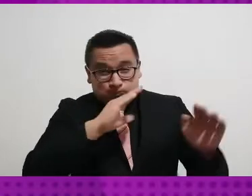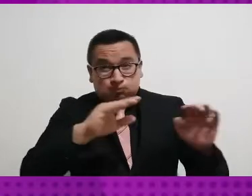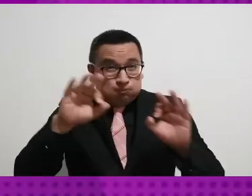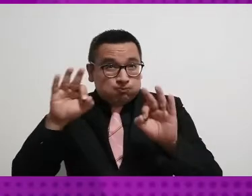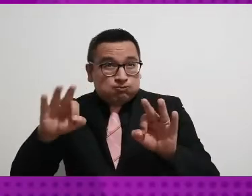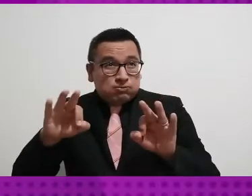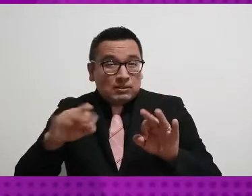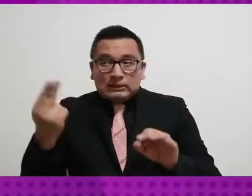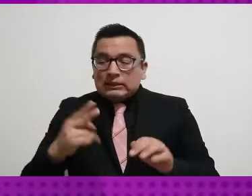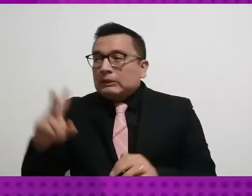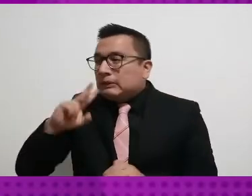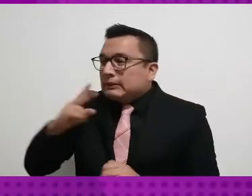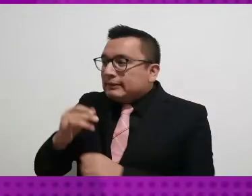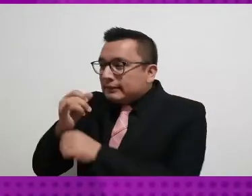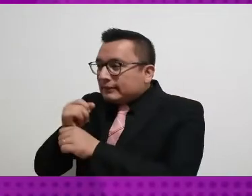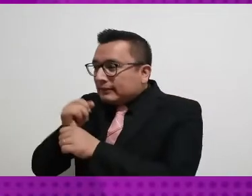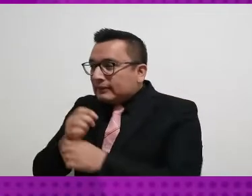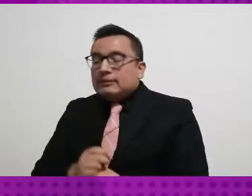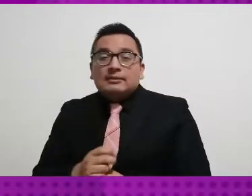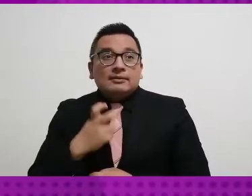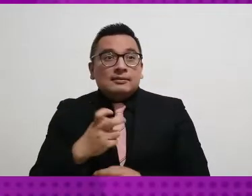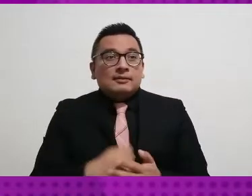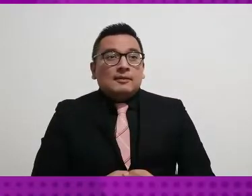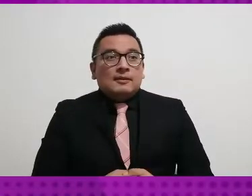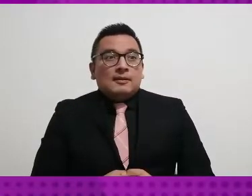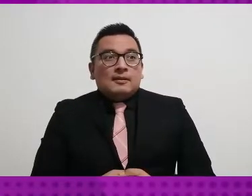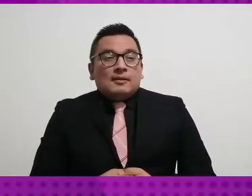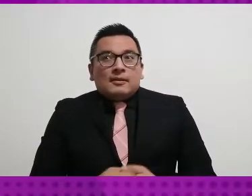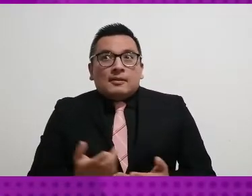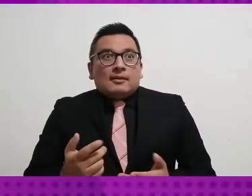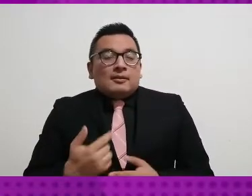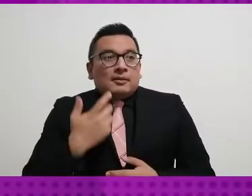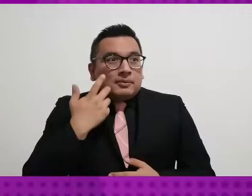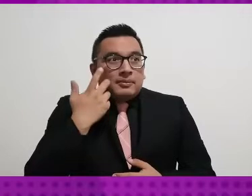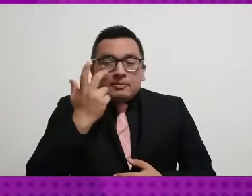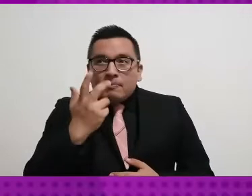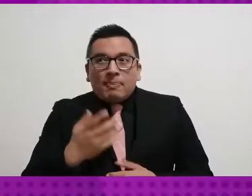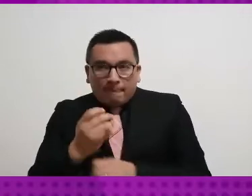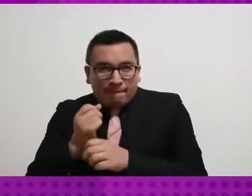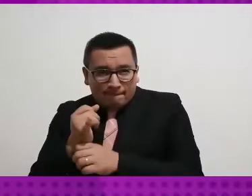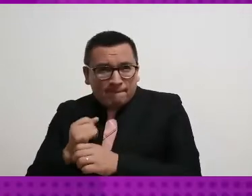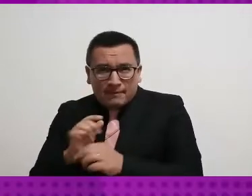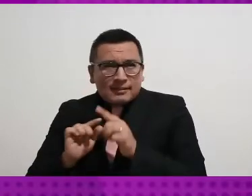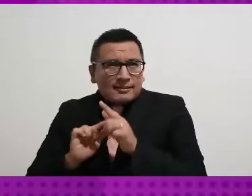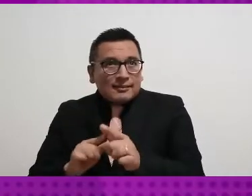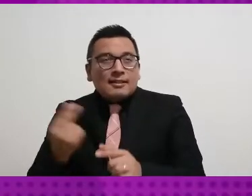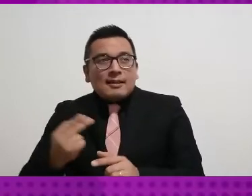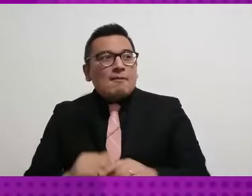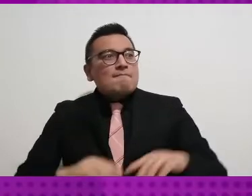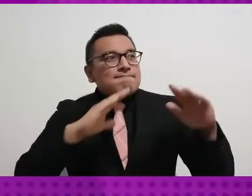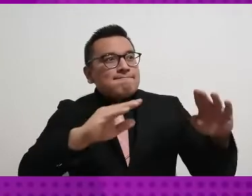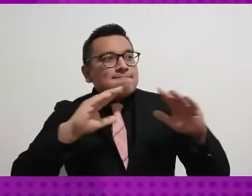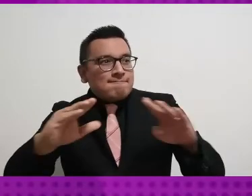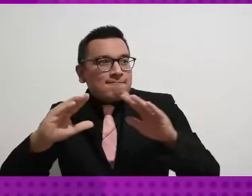materia que da, pues tiene que estar leyendo. Y la única forma de seguir leyendo es estar dando clase de manera continua para efecto de que puedas